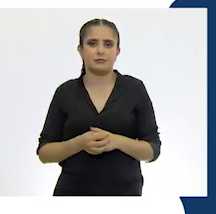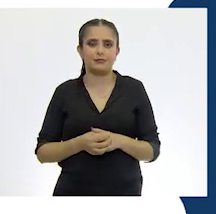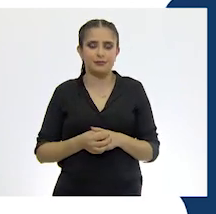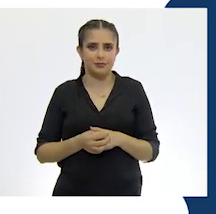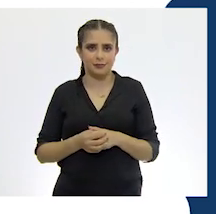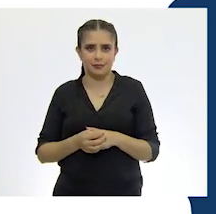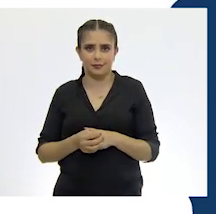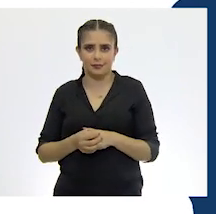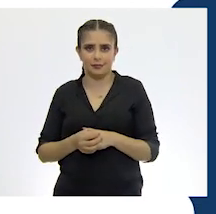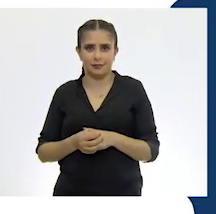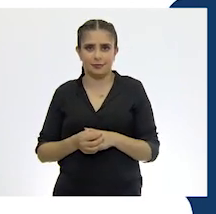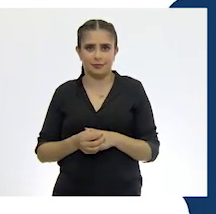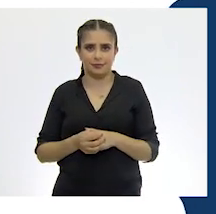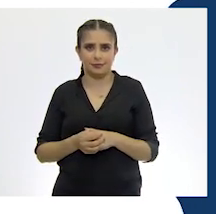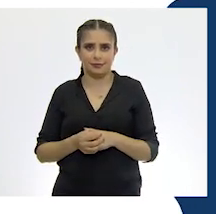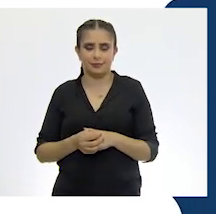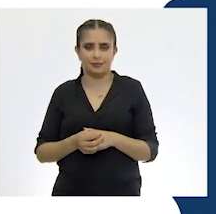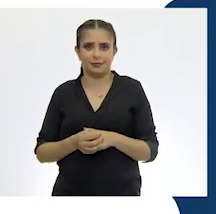aprendeencasa.sep.gov.mx.